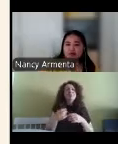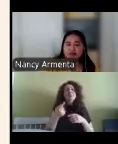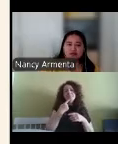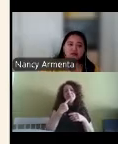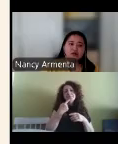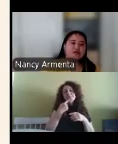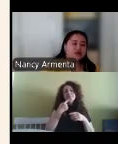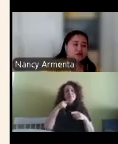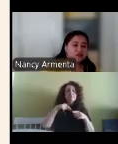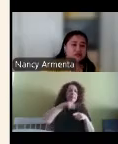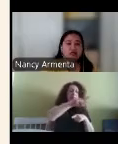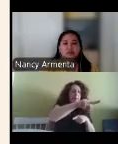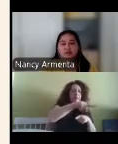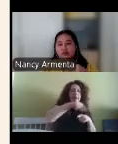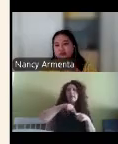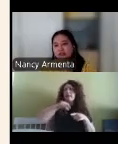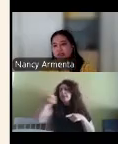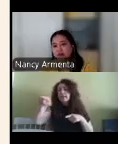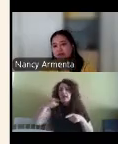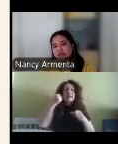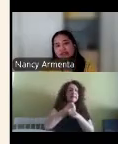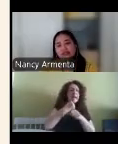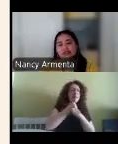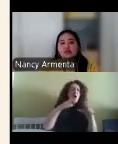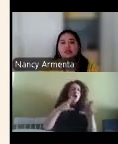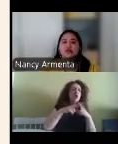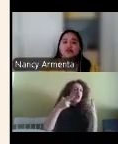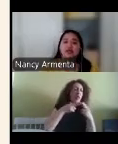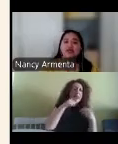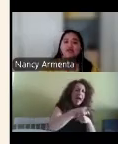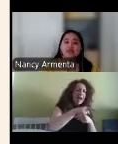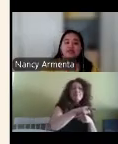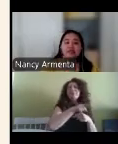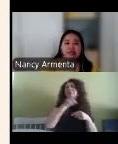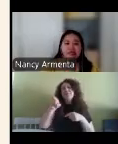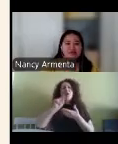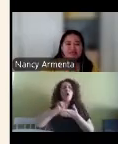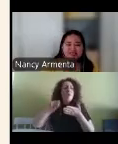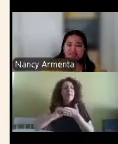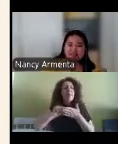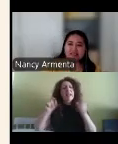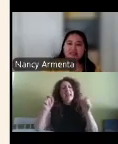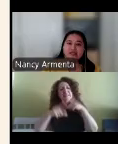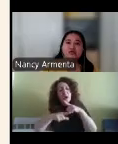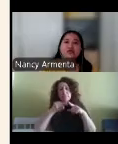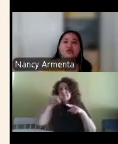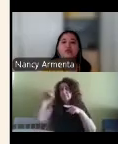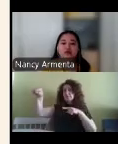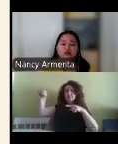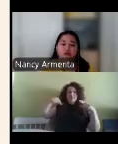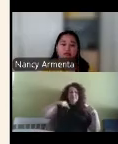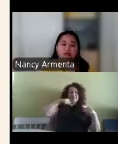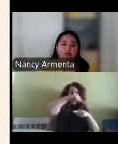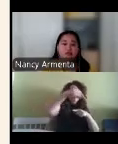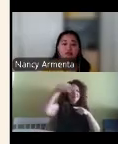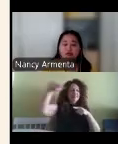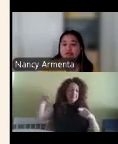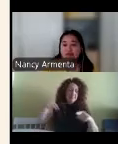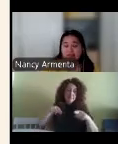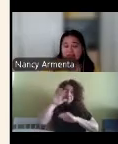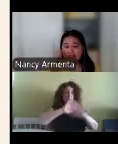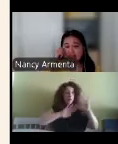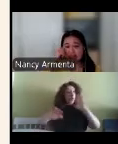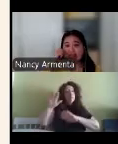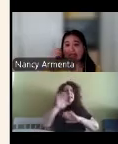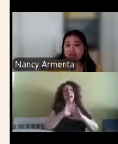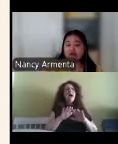distintos lugares, ¿no? A trabajo social, pero entonces a la oficina de la seguridad social y entonces empieza a ser este recorrido un poco complicado para